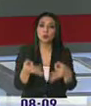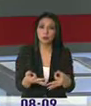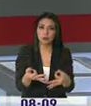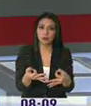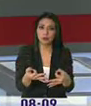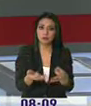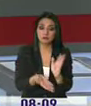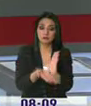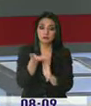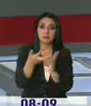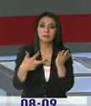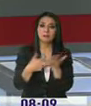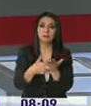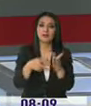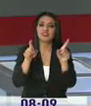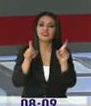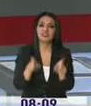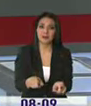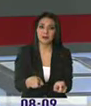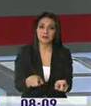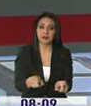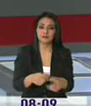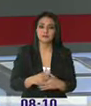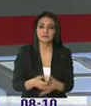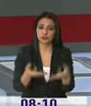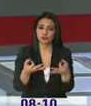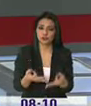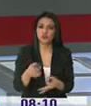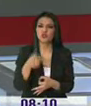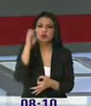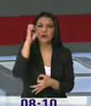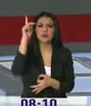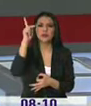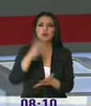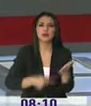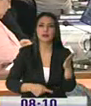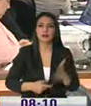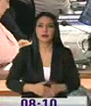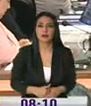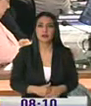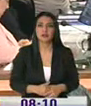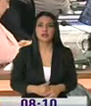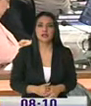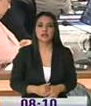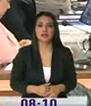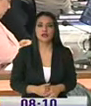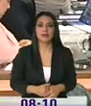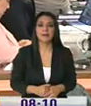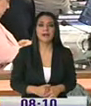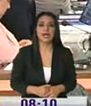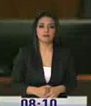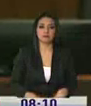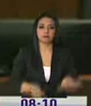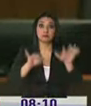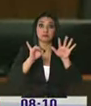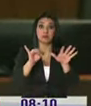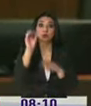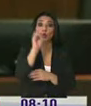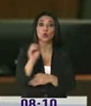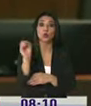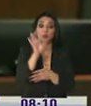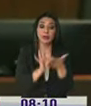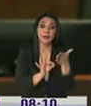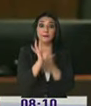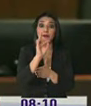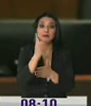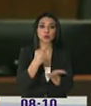que el alza de pasajes debe ser un hecho. ¿Usted qué opina? Veamos. El pasado 6 de octubre, y después de no haber sido aprobada en